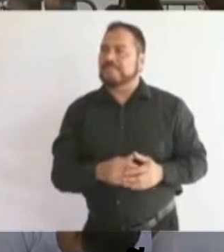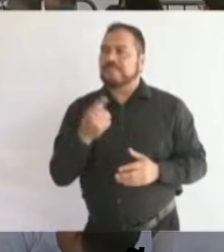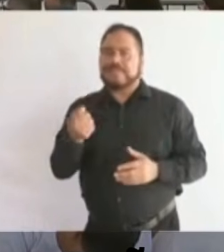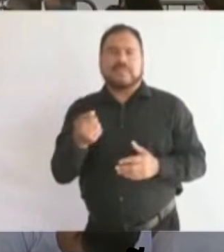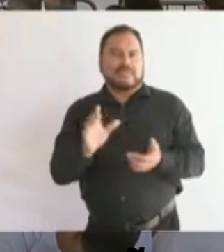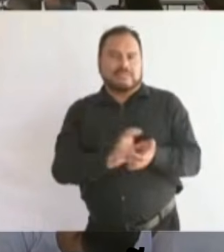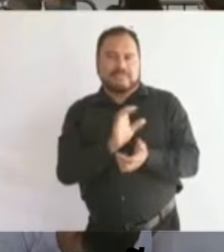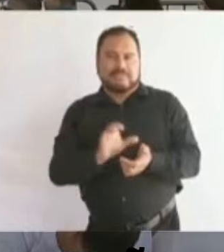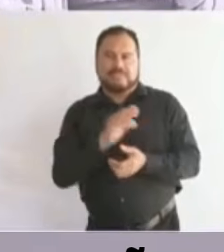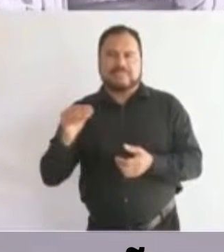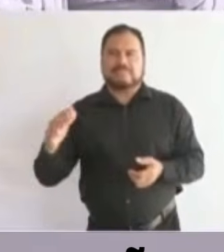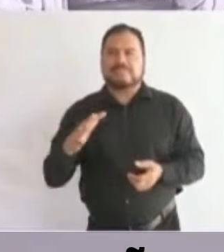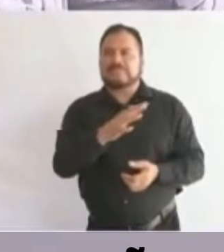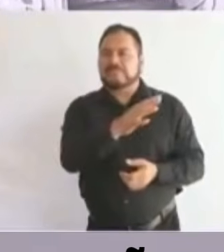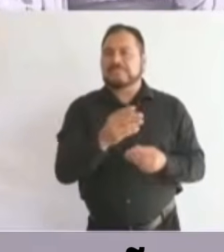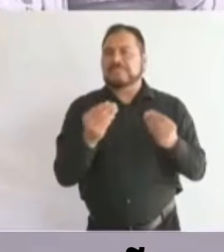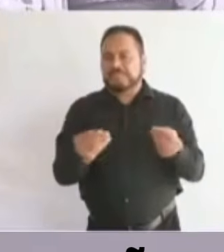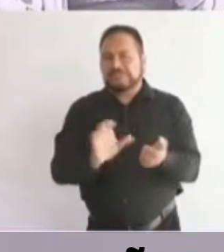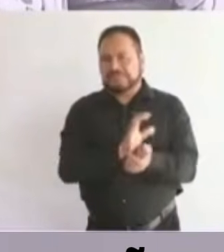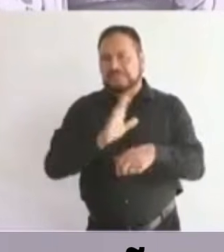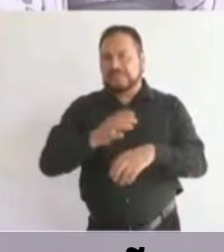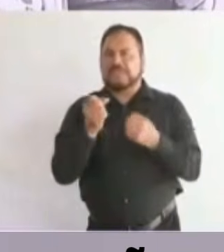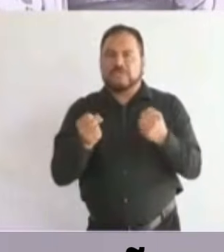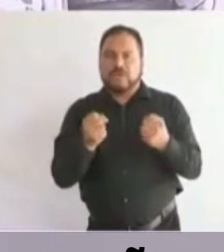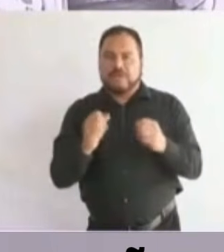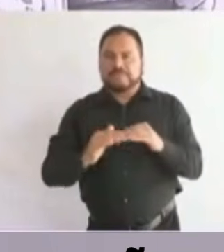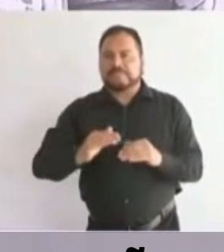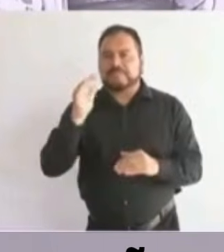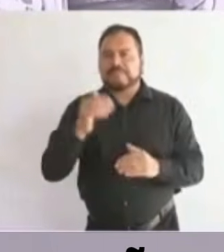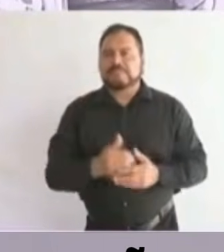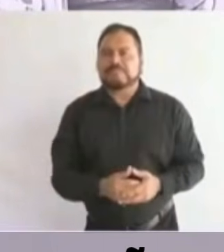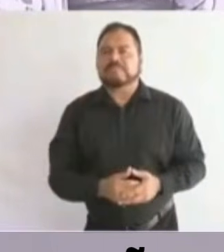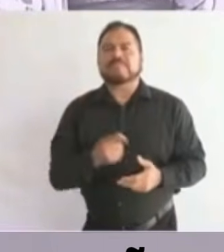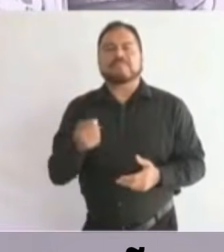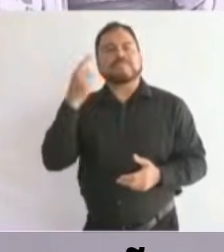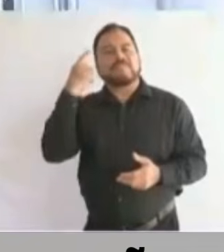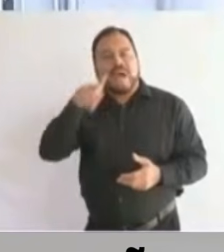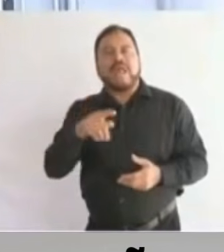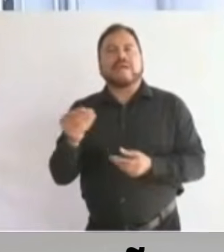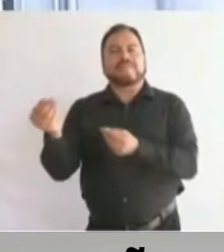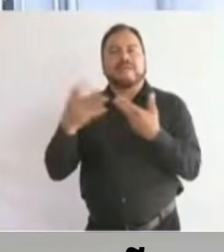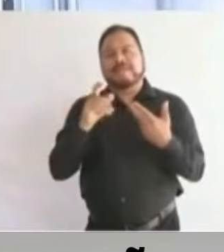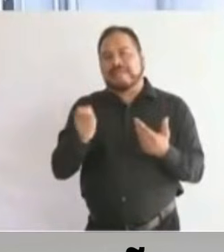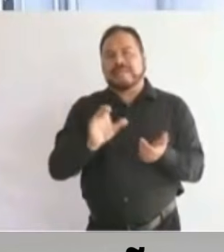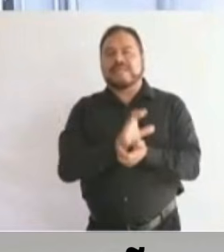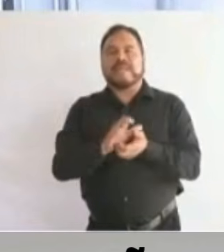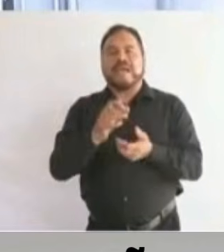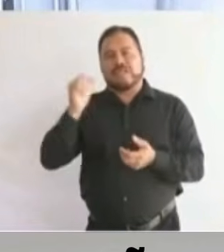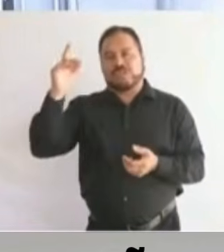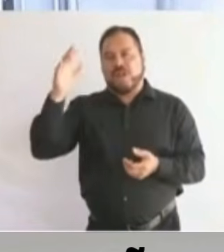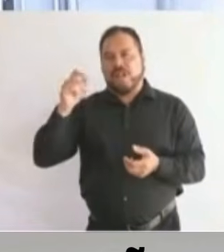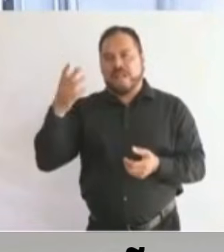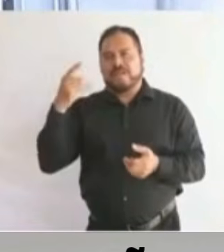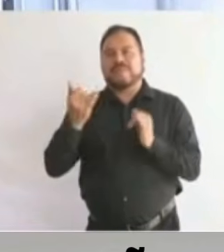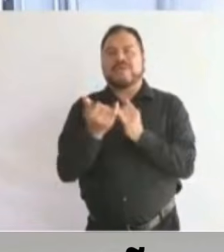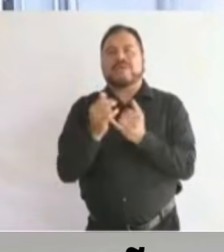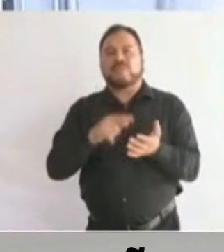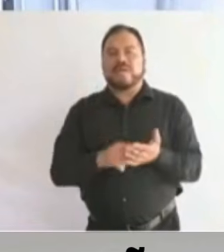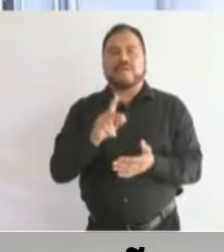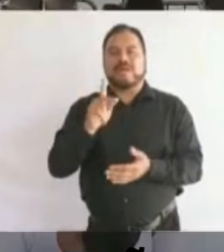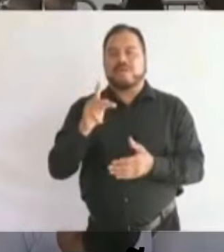de transmisión de 300 megas que permite ya traer energía principalmente solar de Puerto Peñasco en